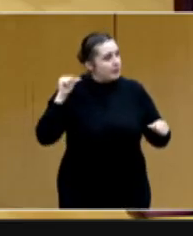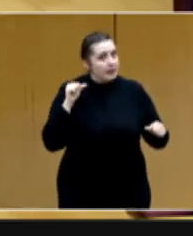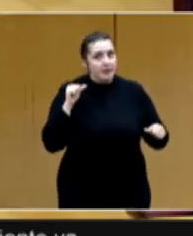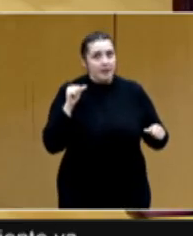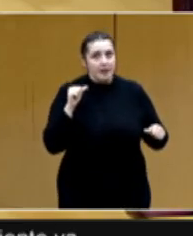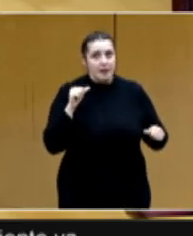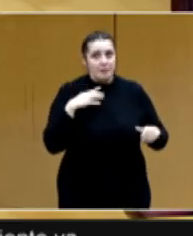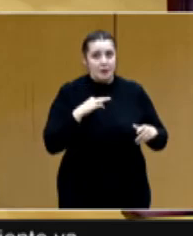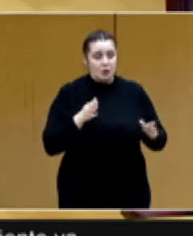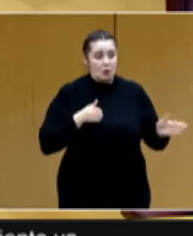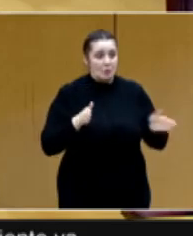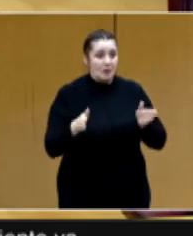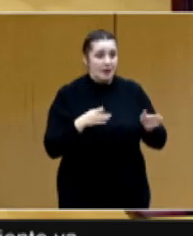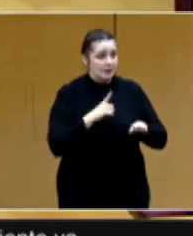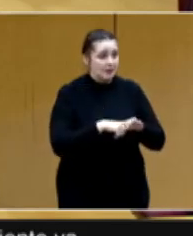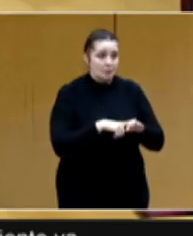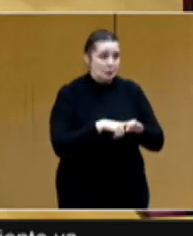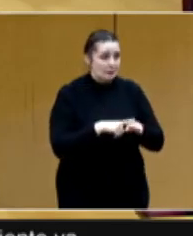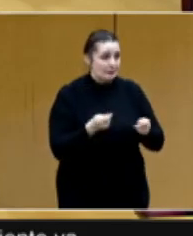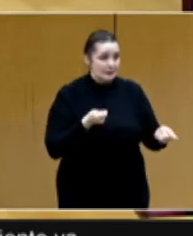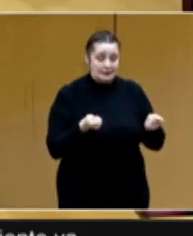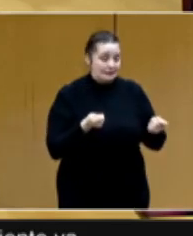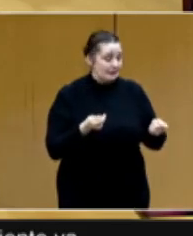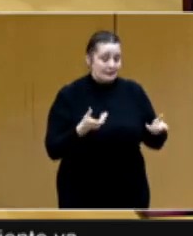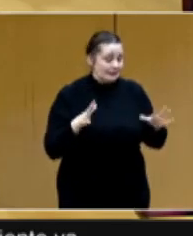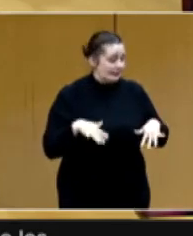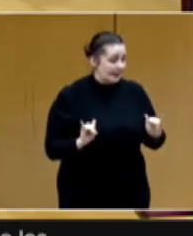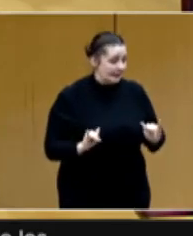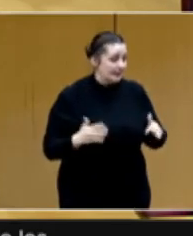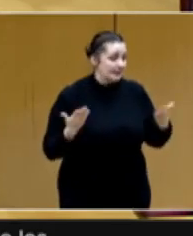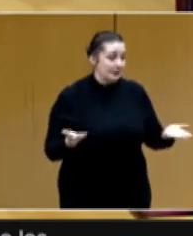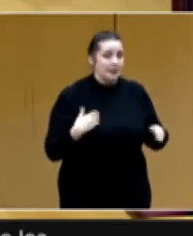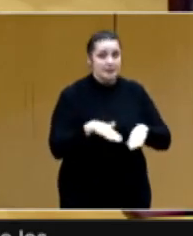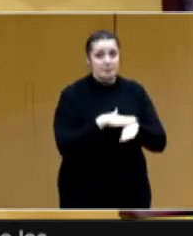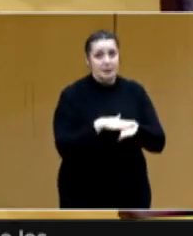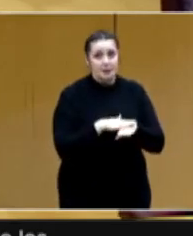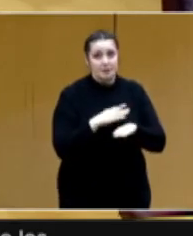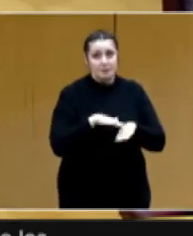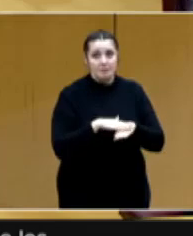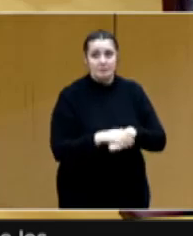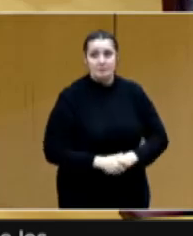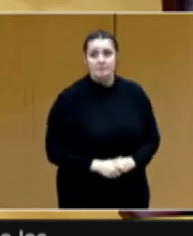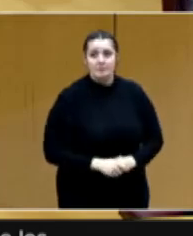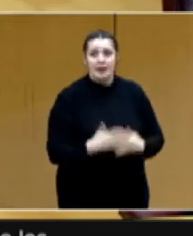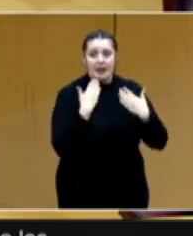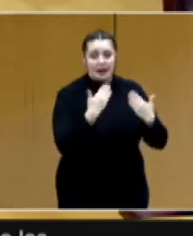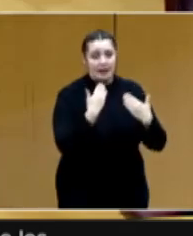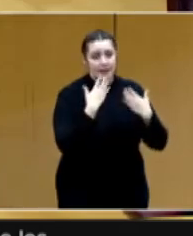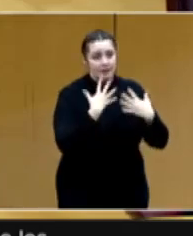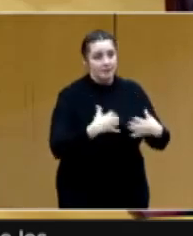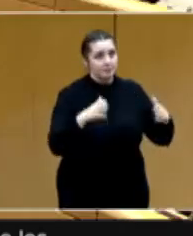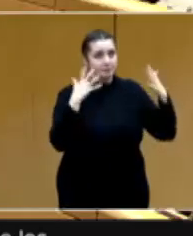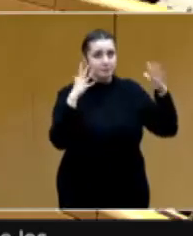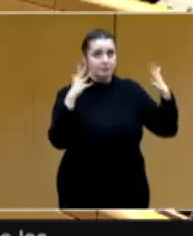moderador al que se le ha ido de las manos el tiempo Por lo cual les pido disculpas Gracias a todos ustedes y muchas gracias a